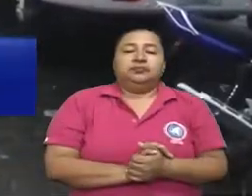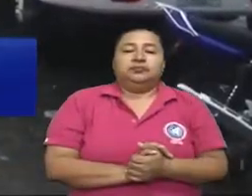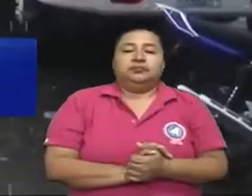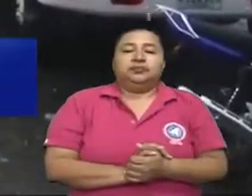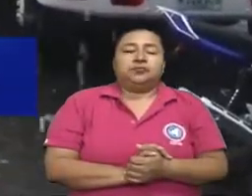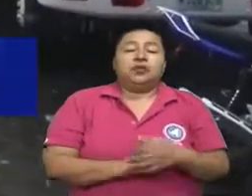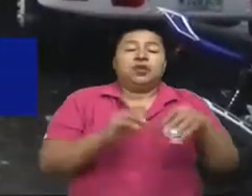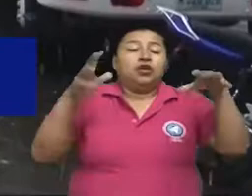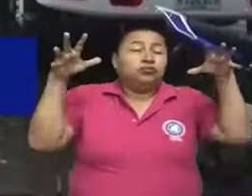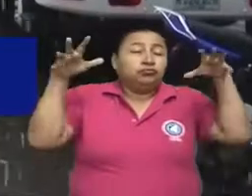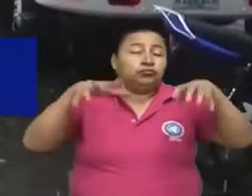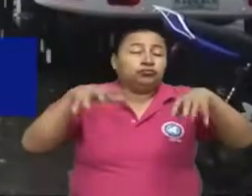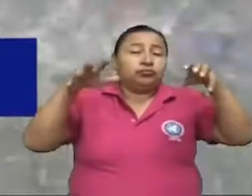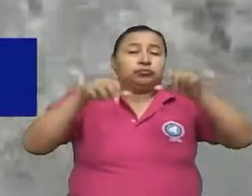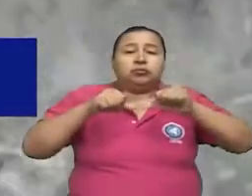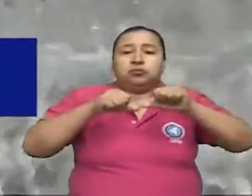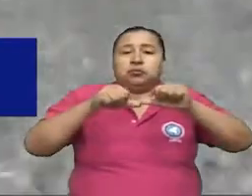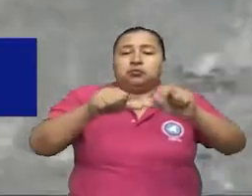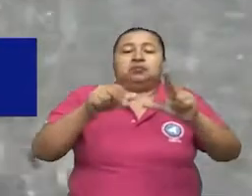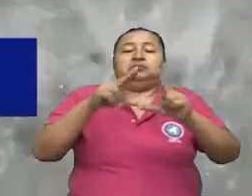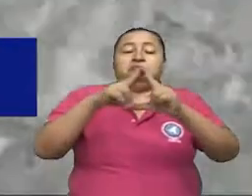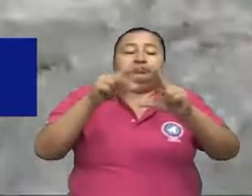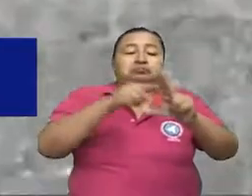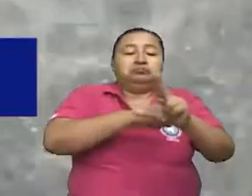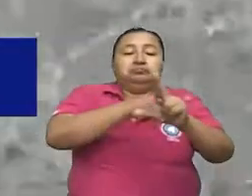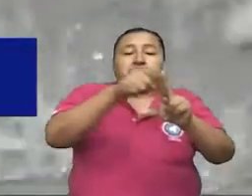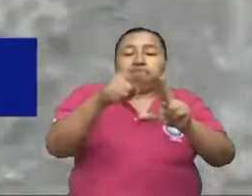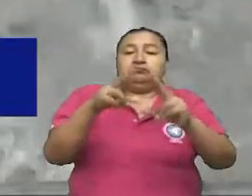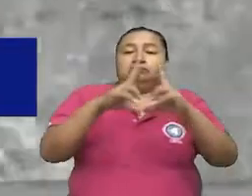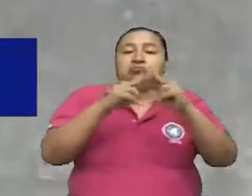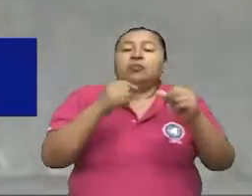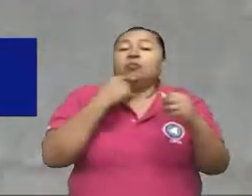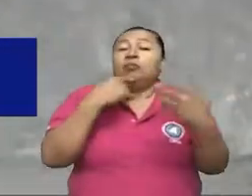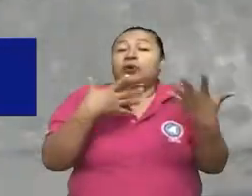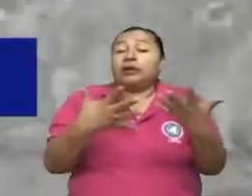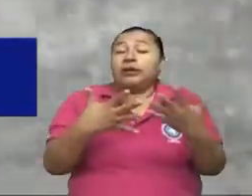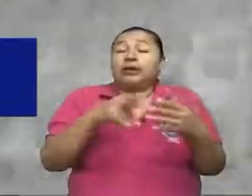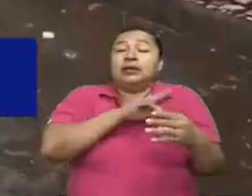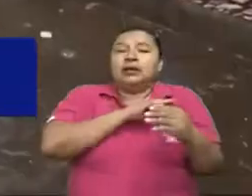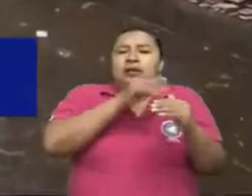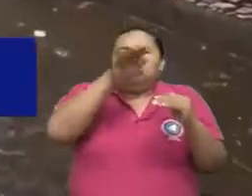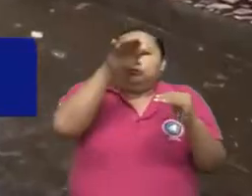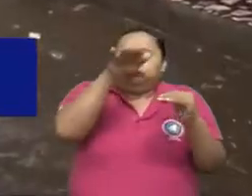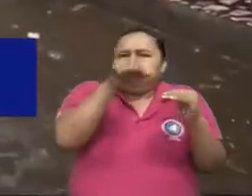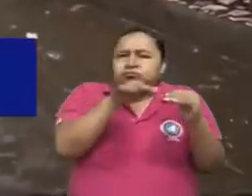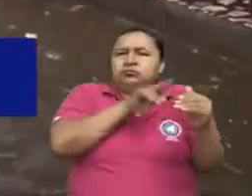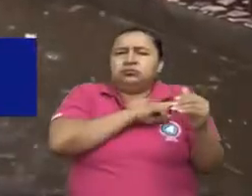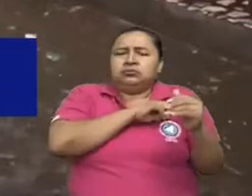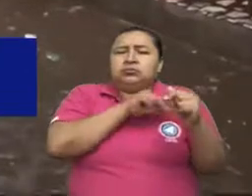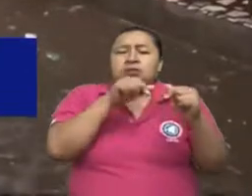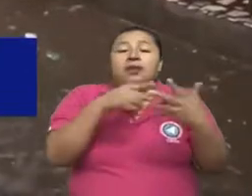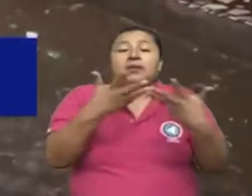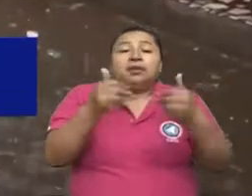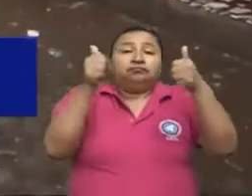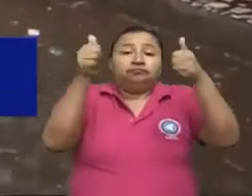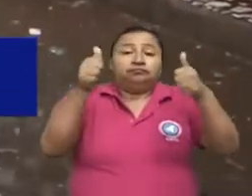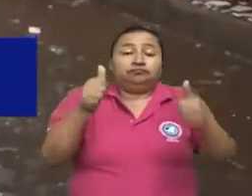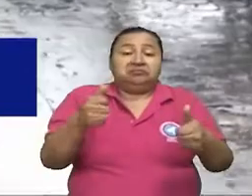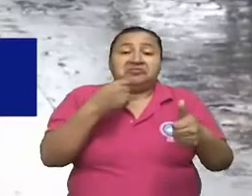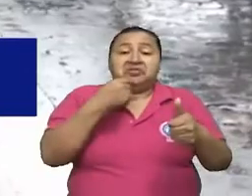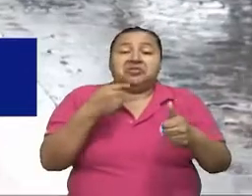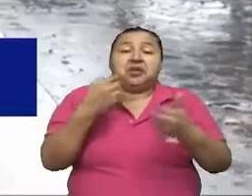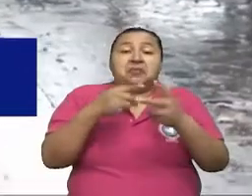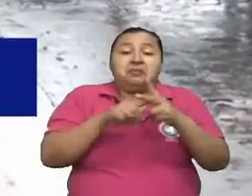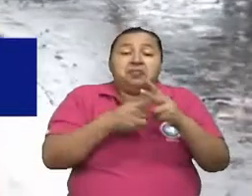Las lluvias se mantendrán en el Pacífico nicaragüense debido a una área de baja presión. Además, se anuncia el ingreso de la